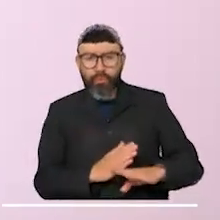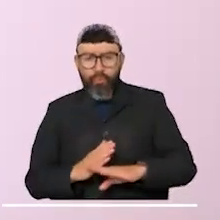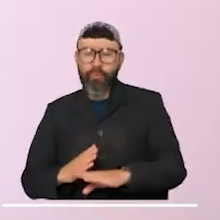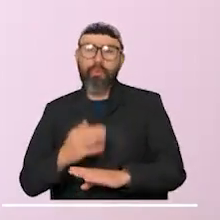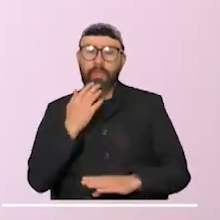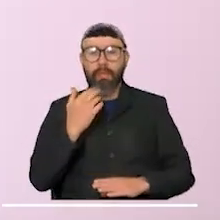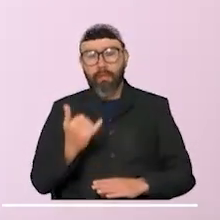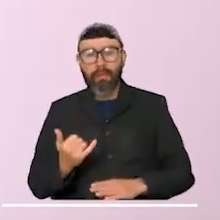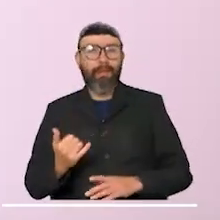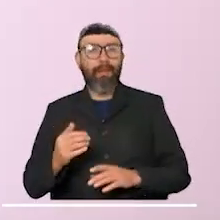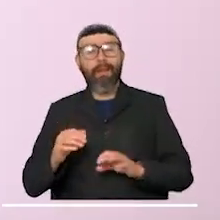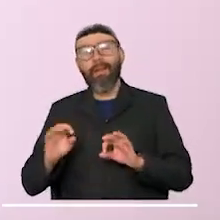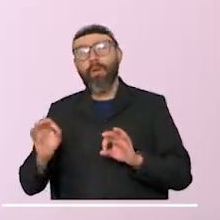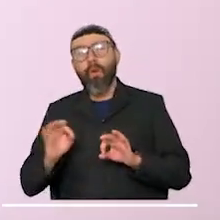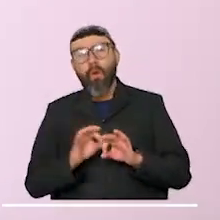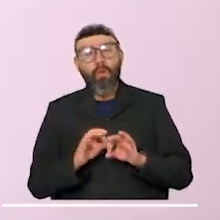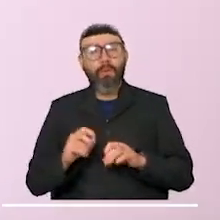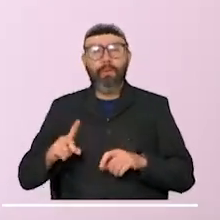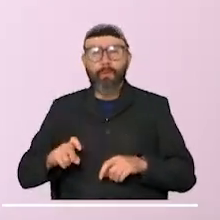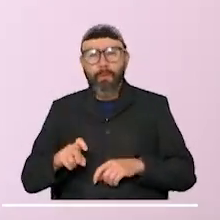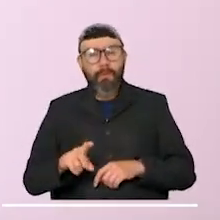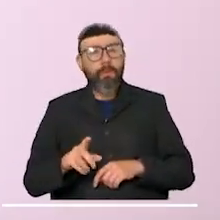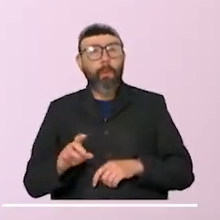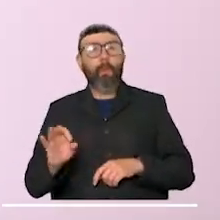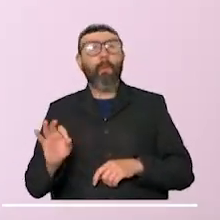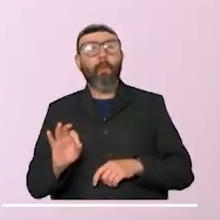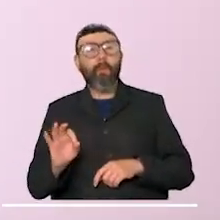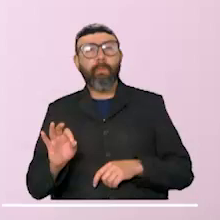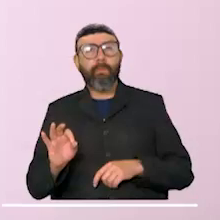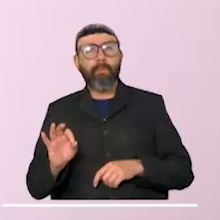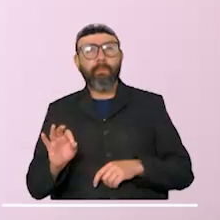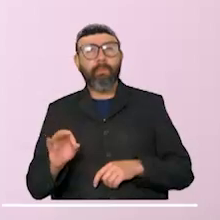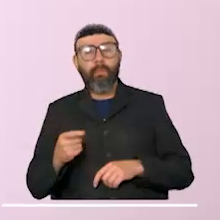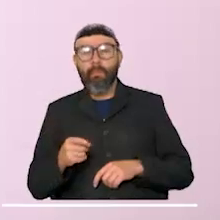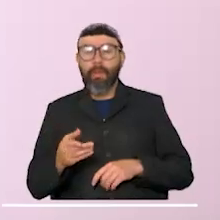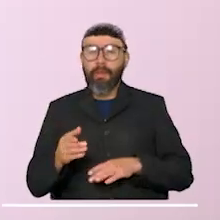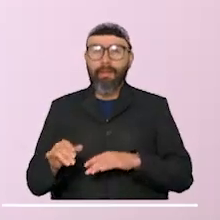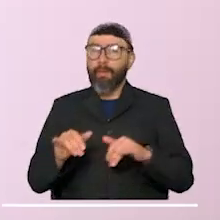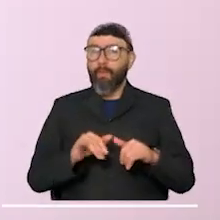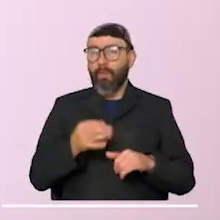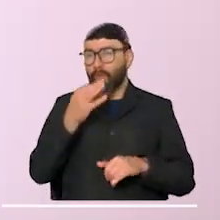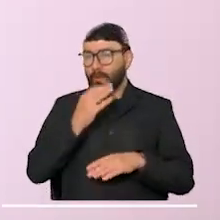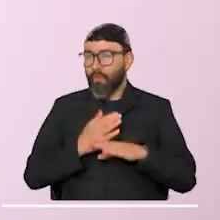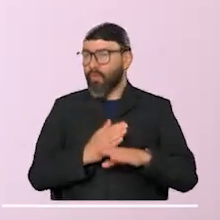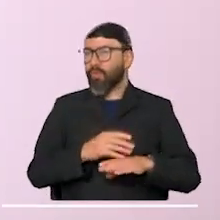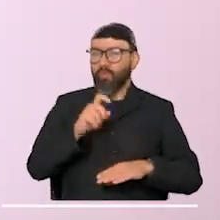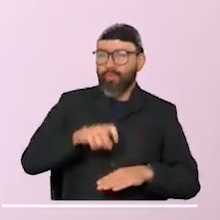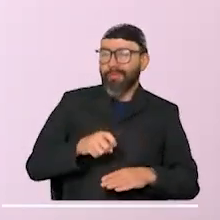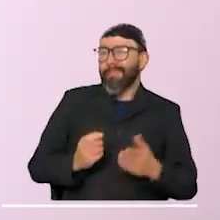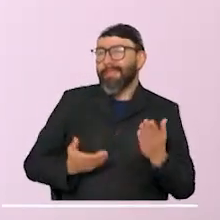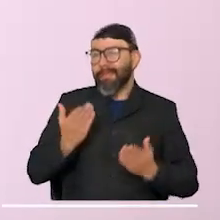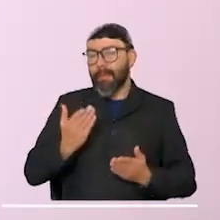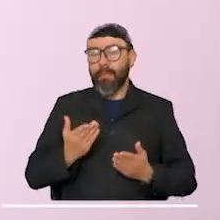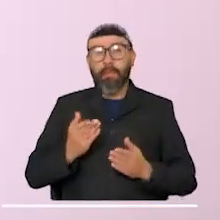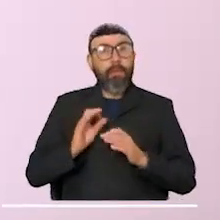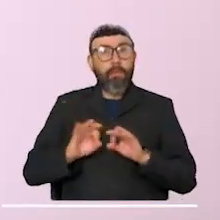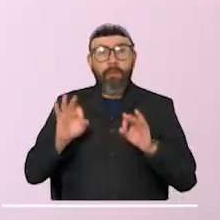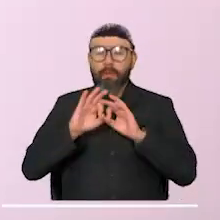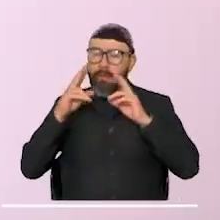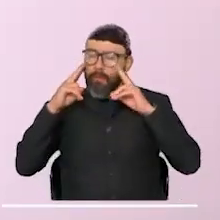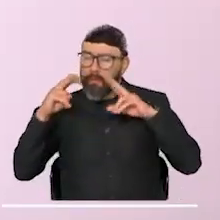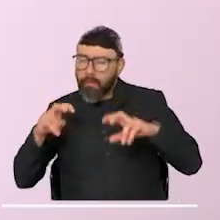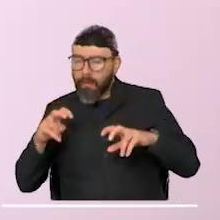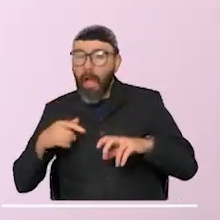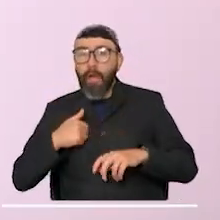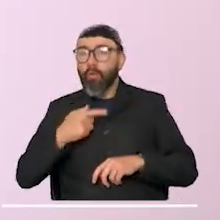óvulos espermicidas o también entonces a través de la del de los anticonceptivos entonces realmente sí es muy importante identificar si es por